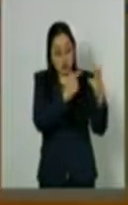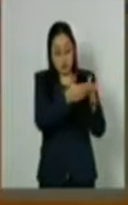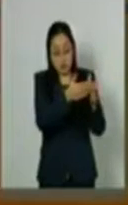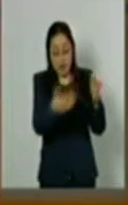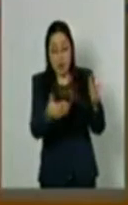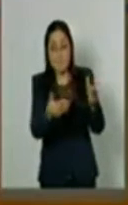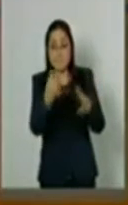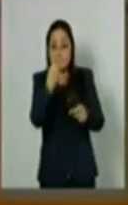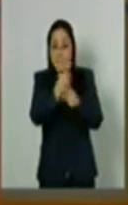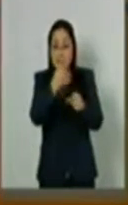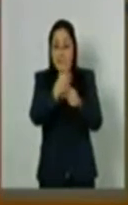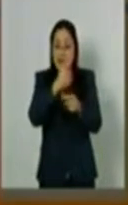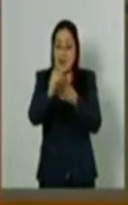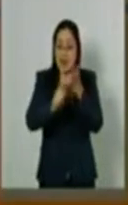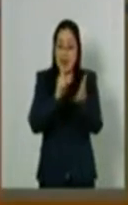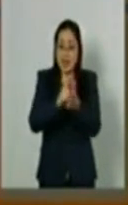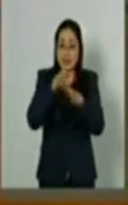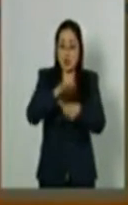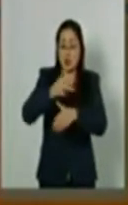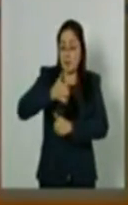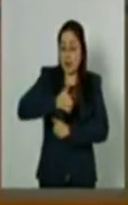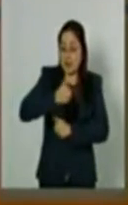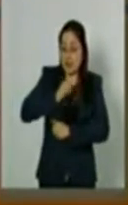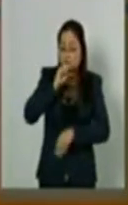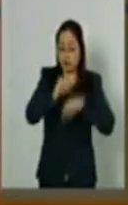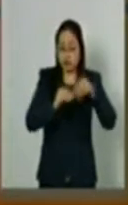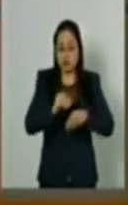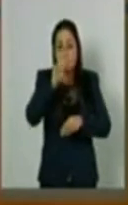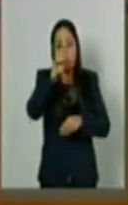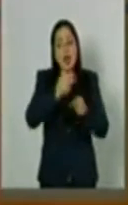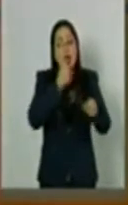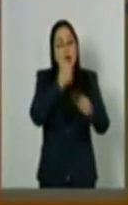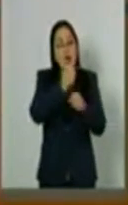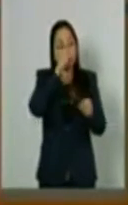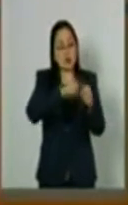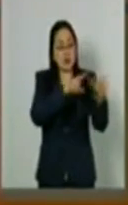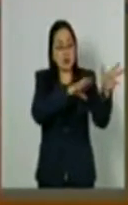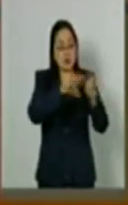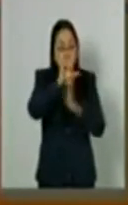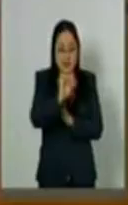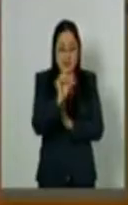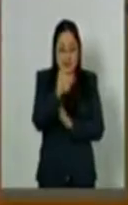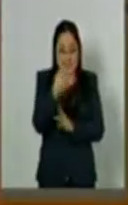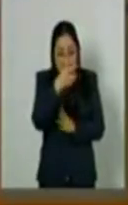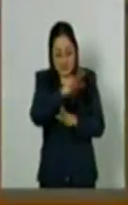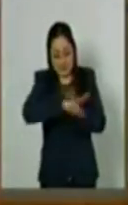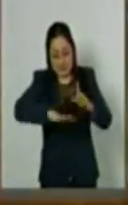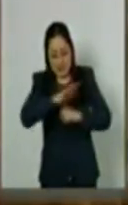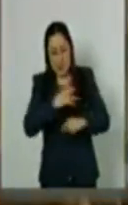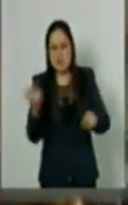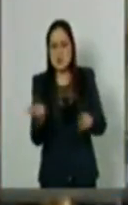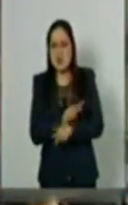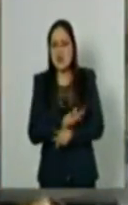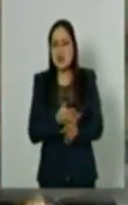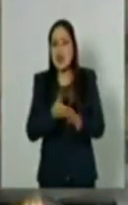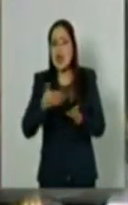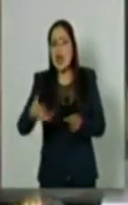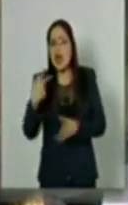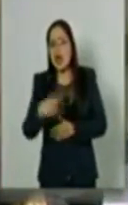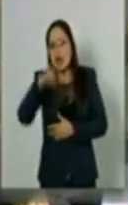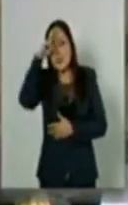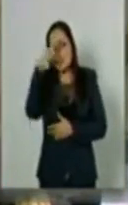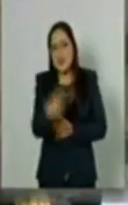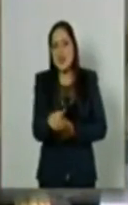ley orgánica del Ejército Nacional en 1926. El contexto en el que se desarrollaba